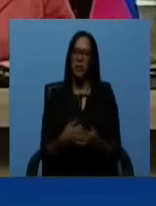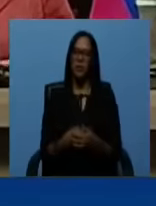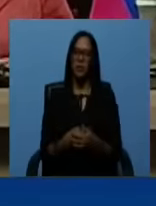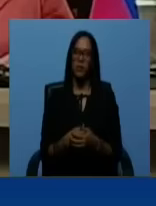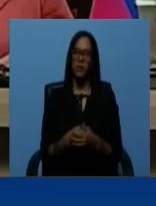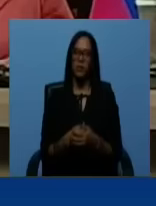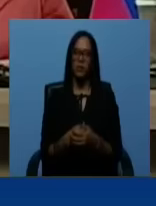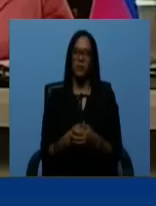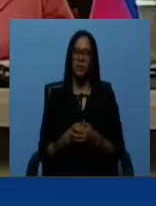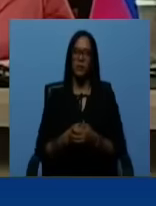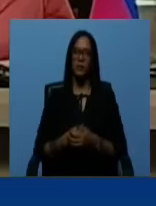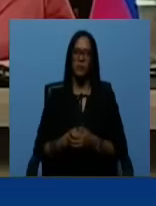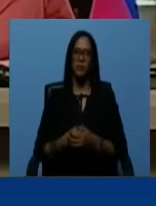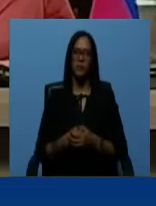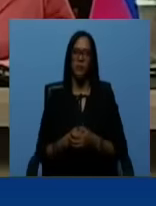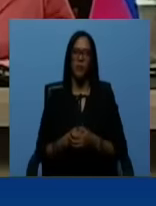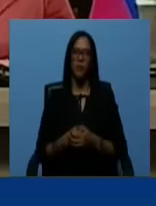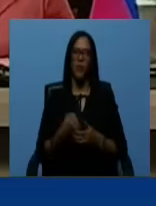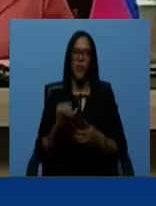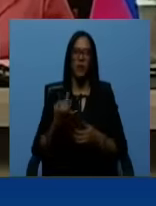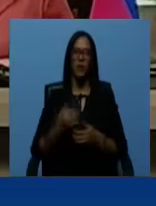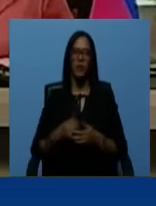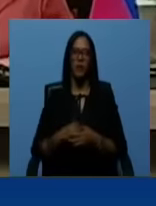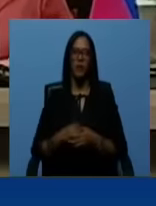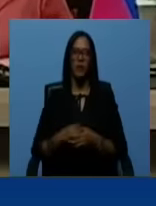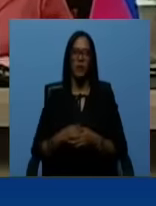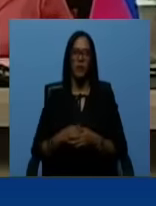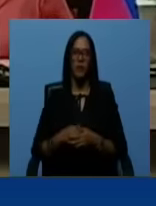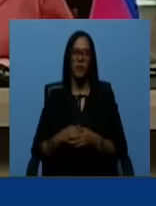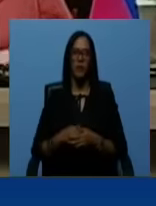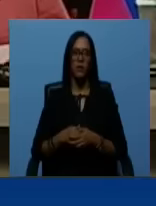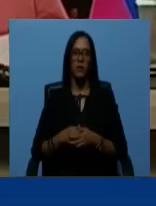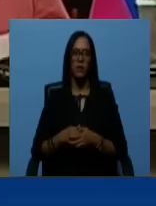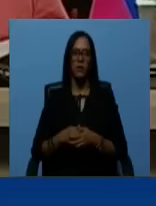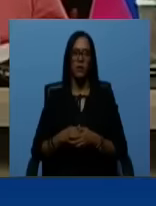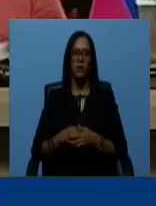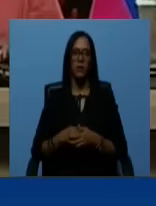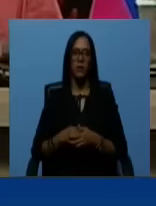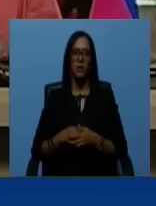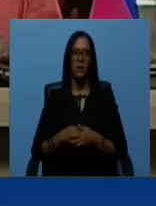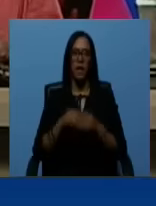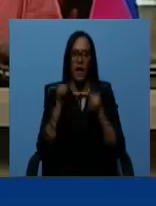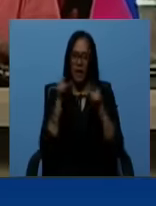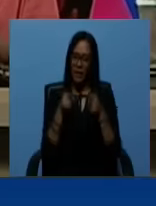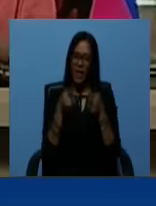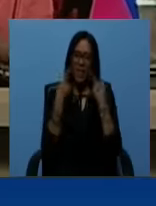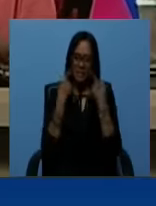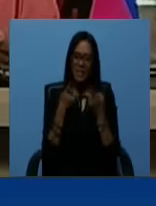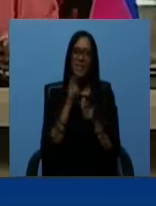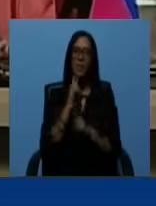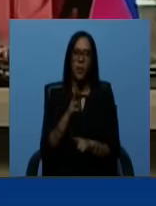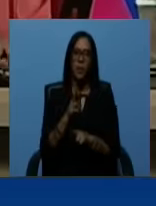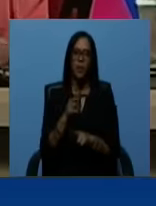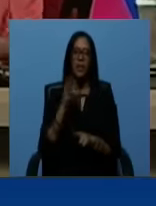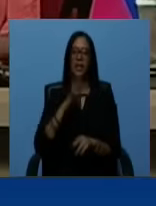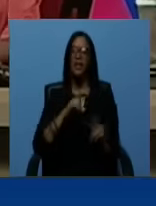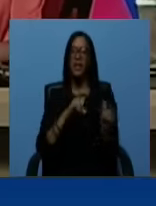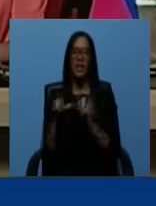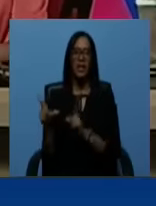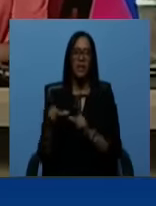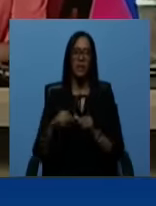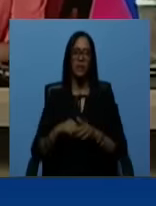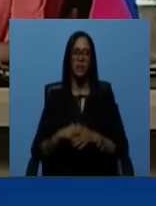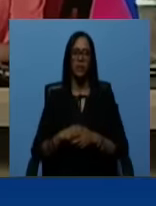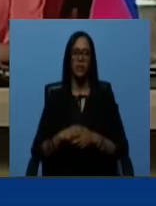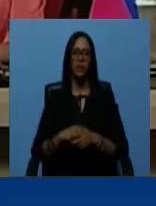la ministra? ¿Cuánto? ¿Viste? Así es que se responde. Está listo. Pero